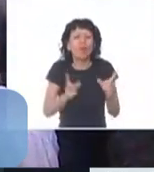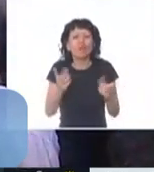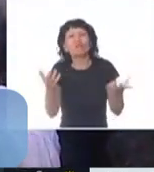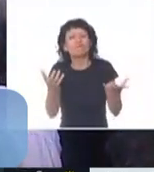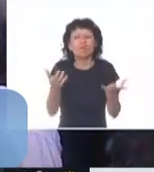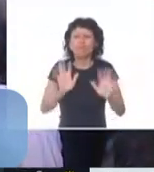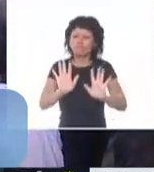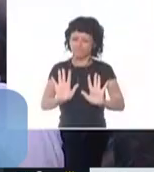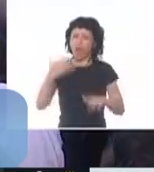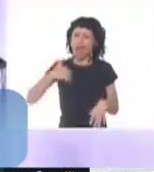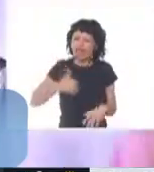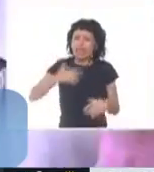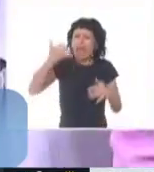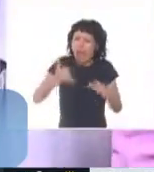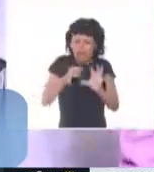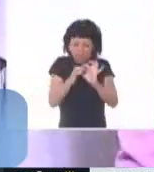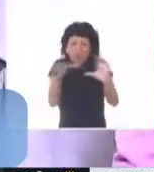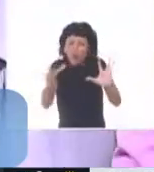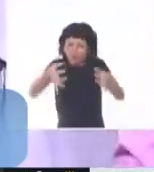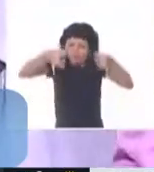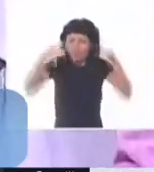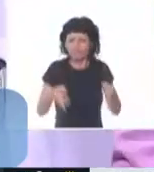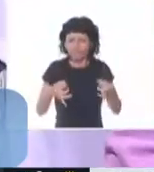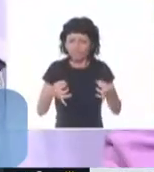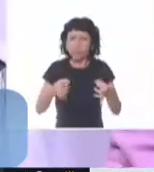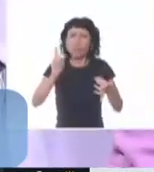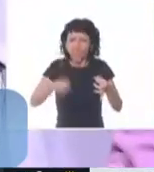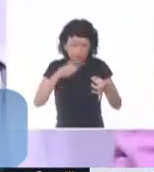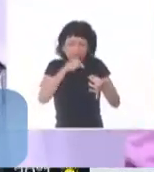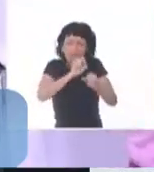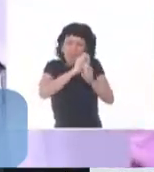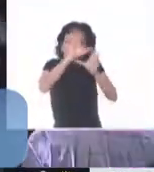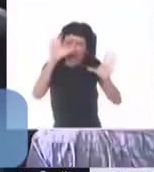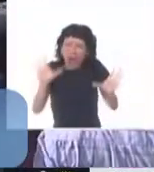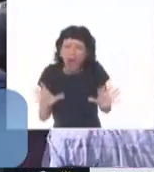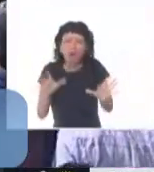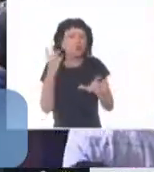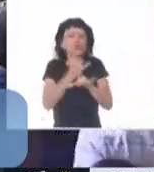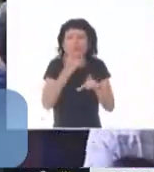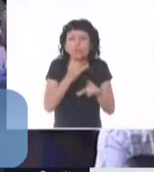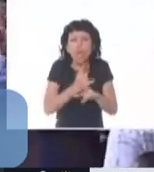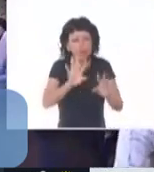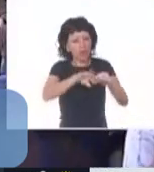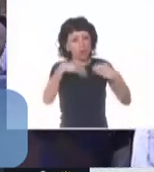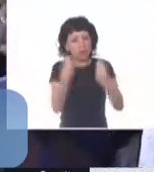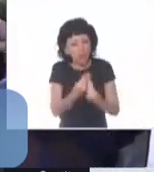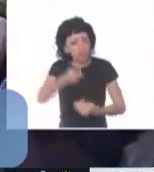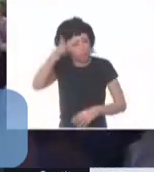fuerte, sólido y que además es transparente y respeta siempre los